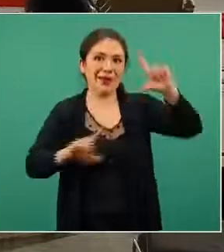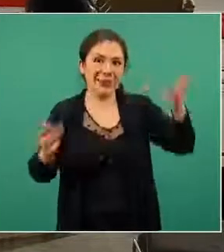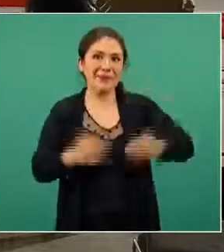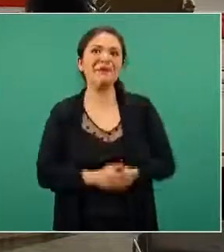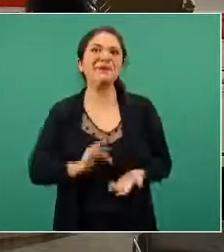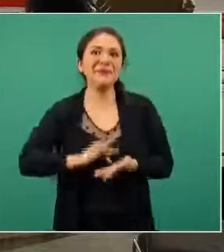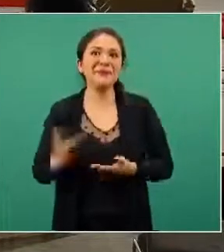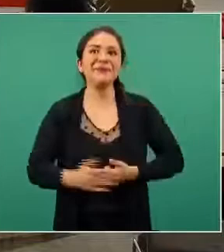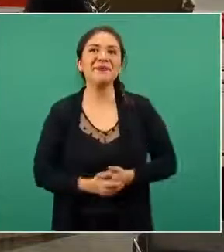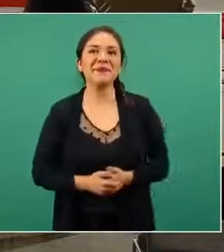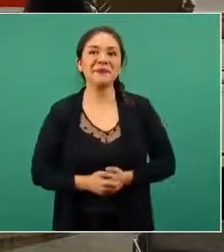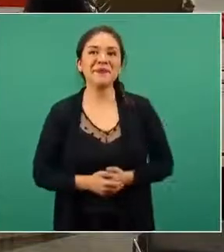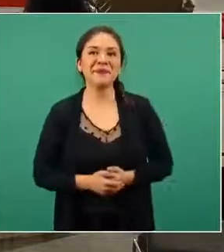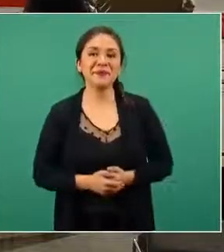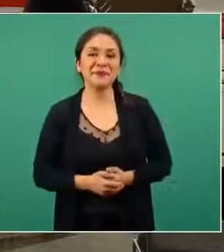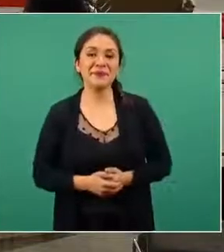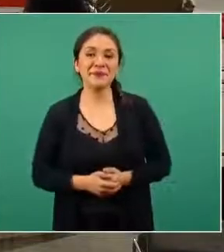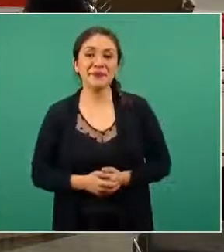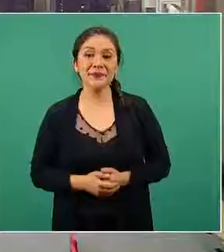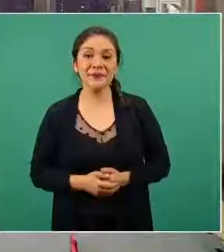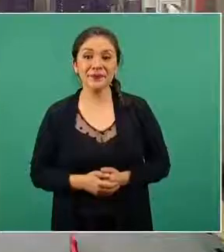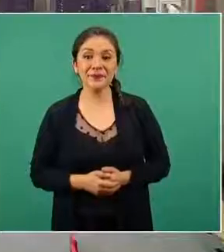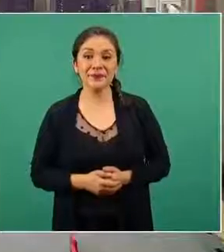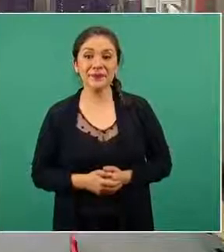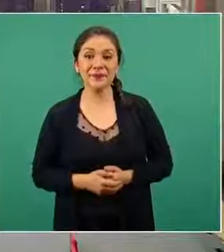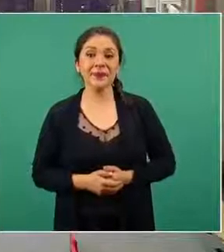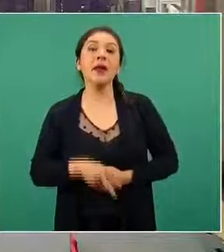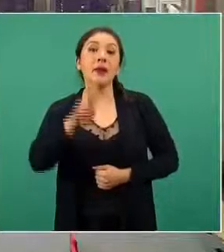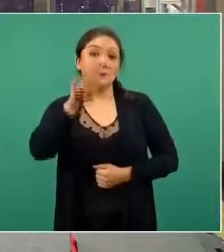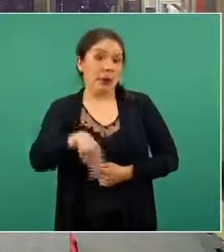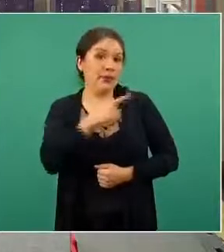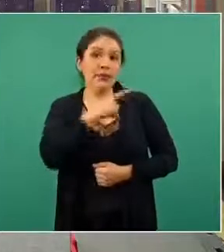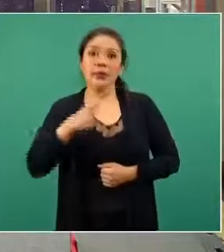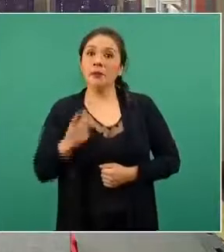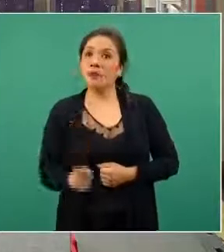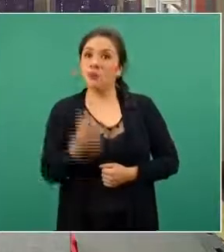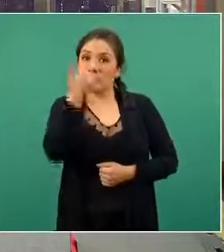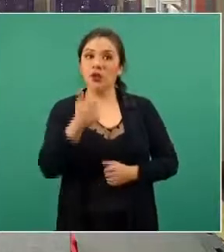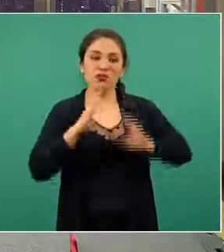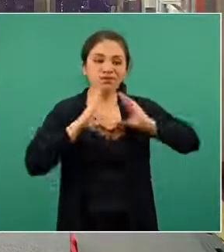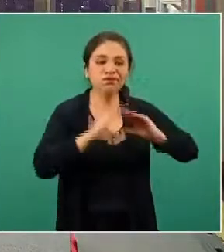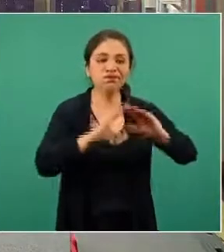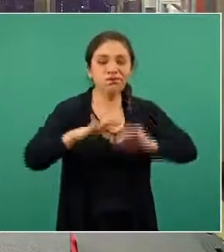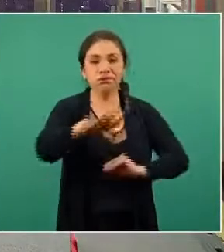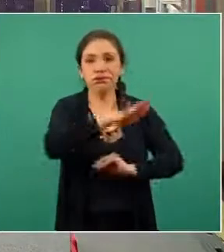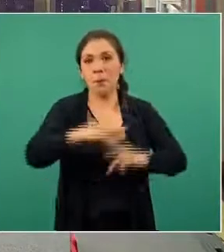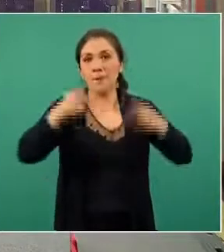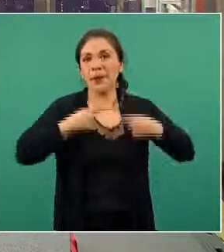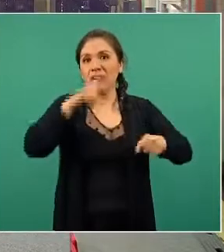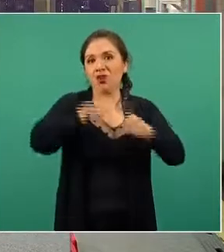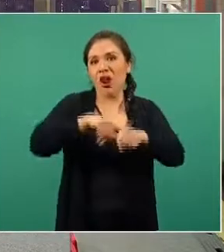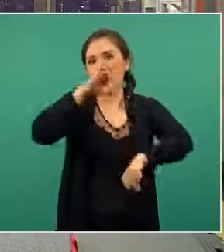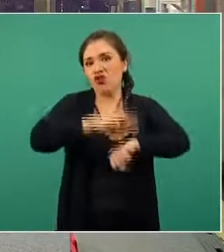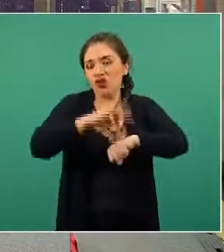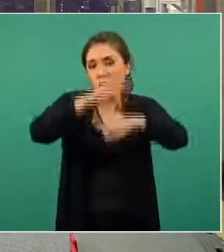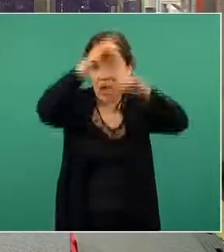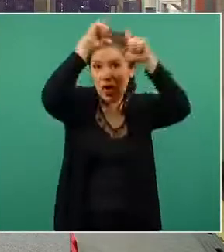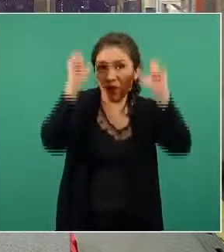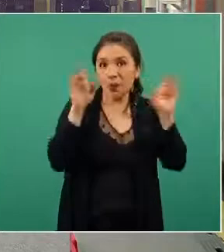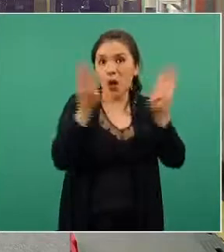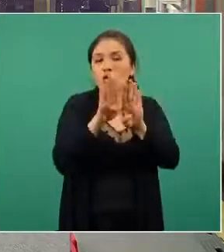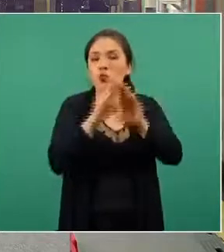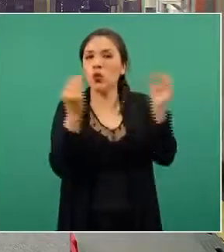Muchas gracias. Sí, correcto. Efectivamente, hay que también formar a nuestro personal médico y de enfermería en temas de telemedicina como